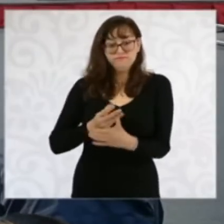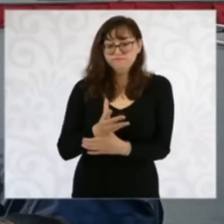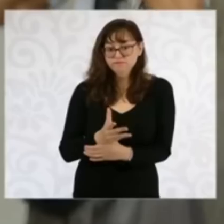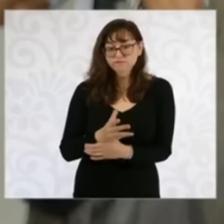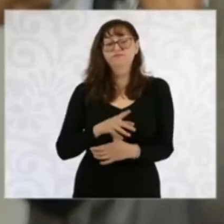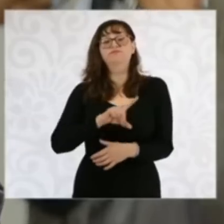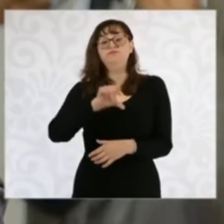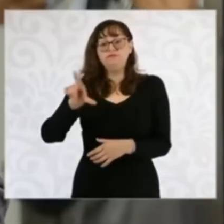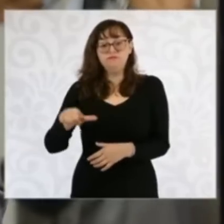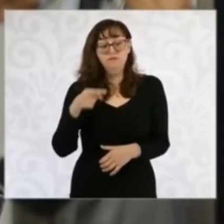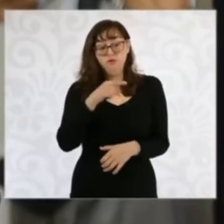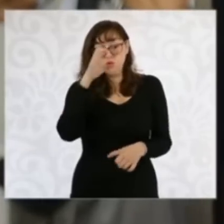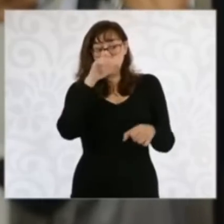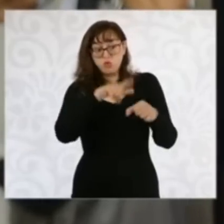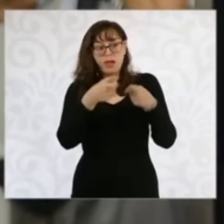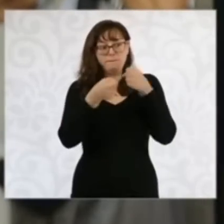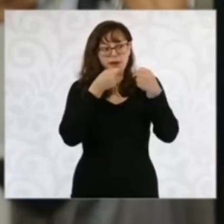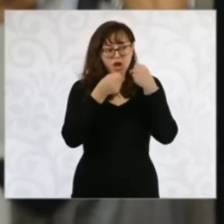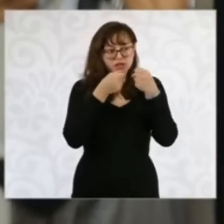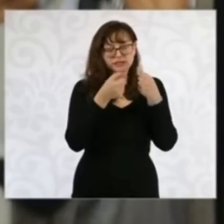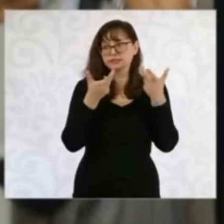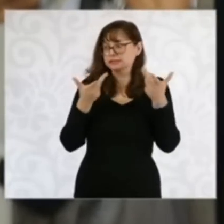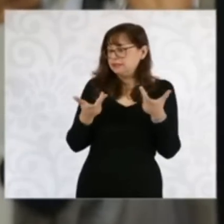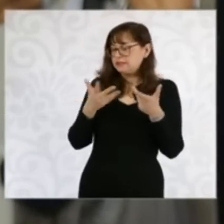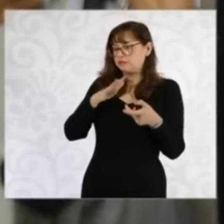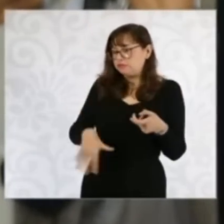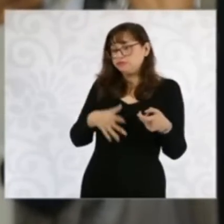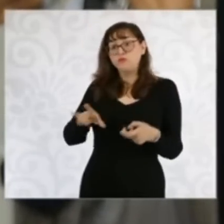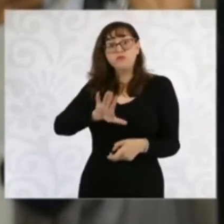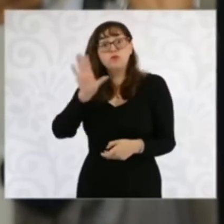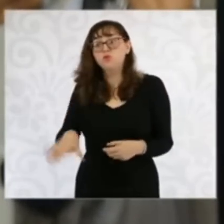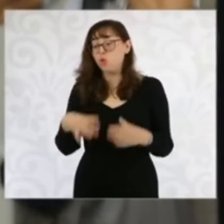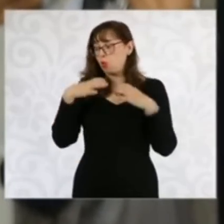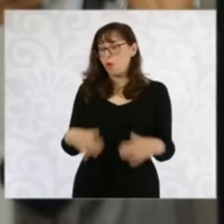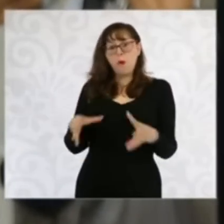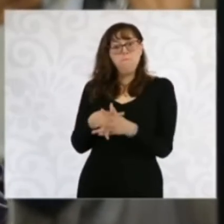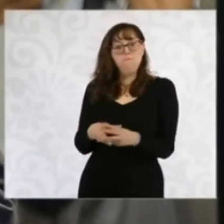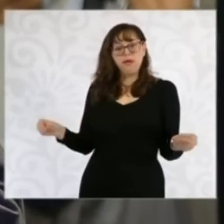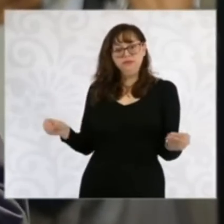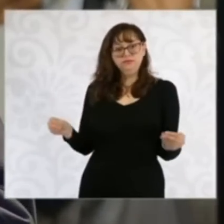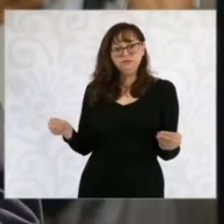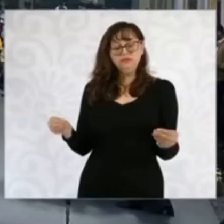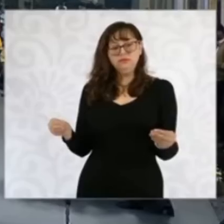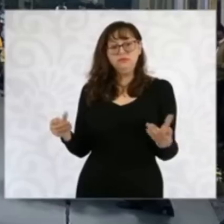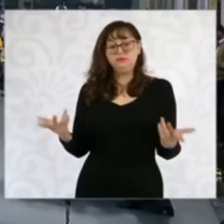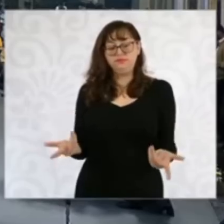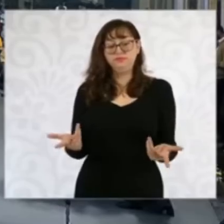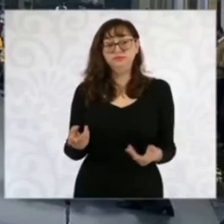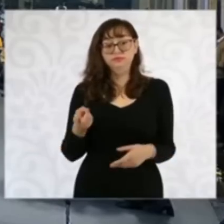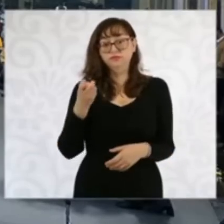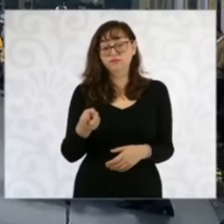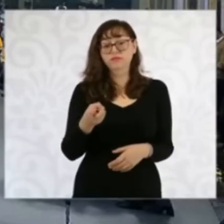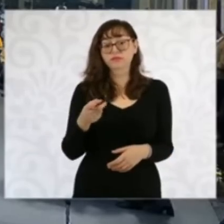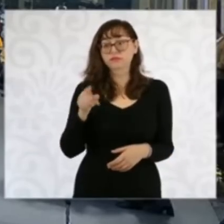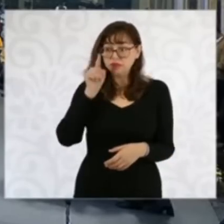los periodistas de cultura, fueron localizados los restos de la escritora Nelly Campobello en el pueblo de Progreso, Gran Progreso histórico, Progreso